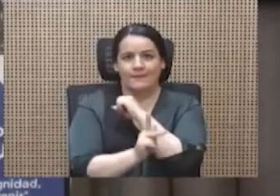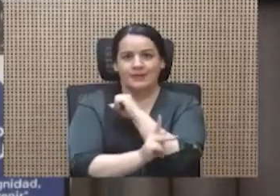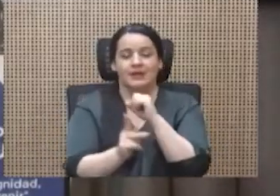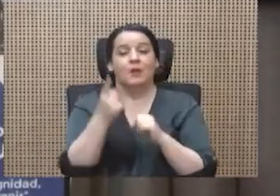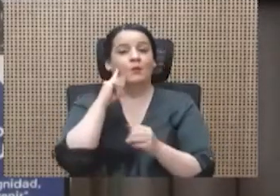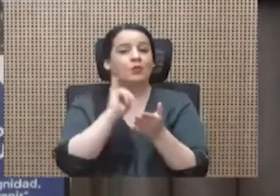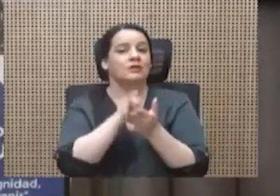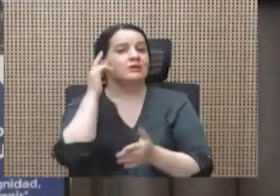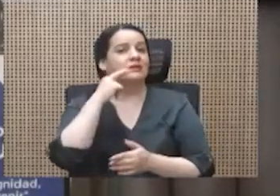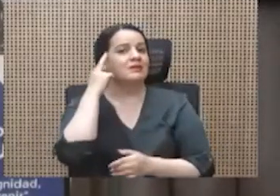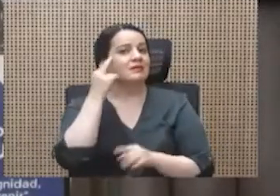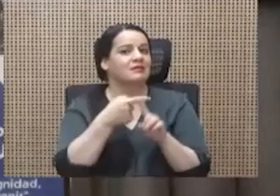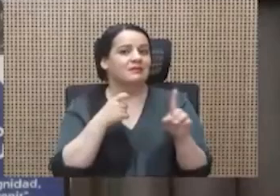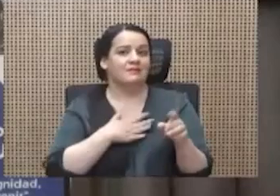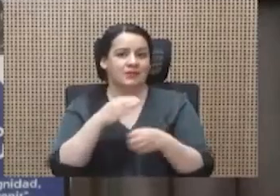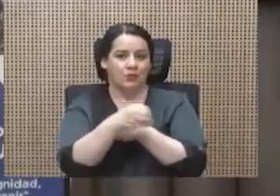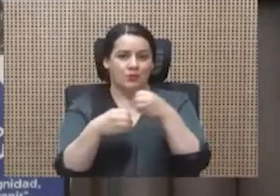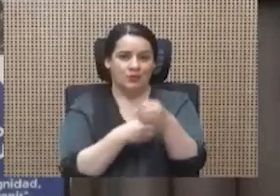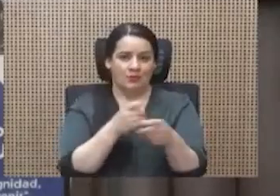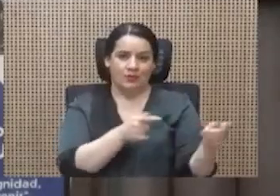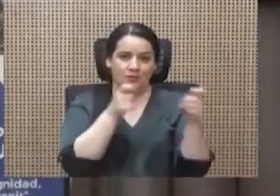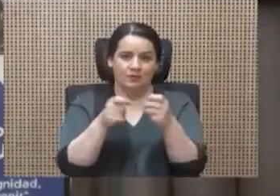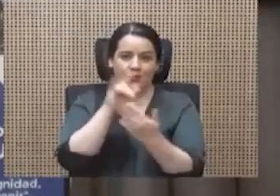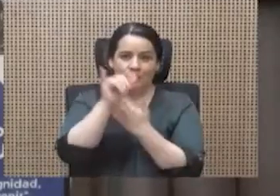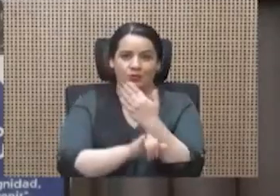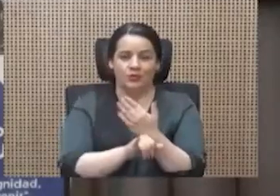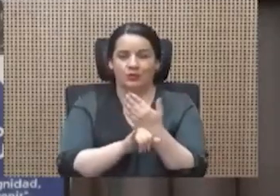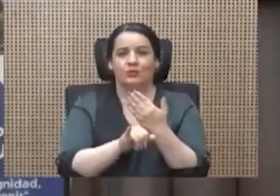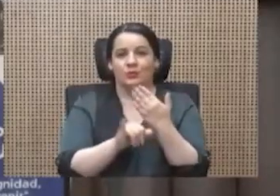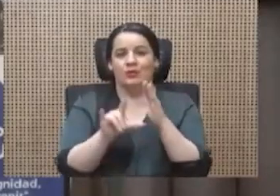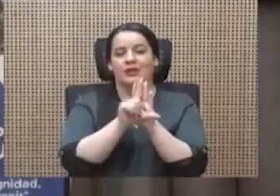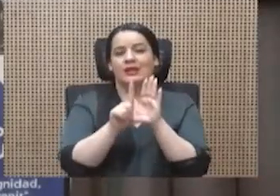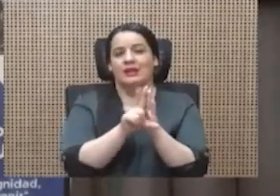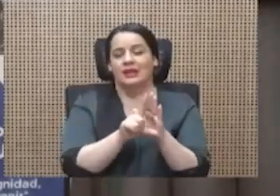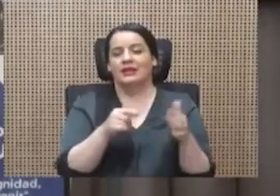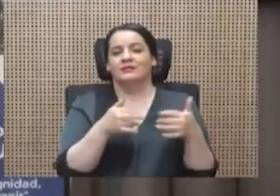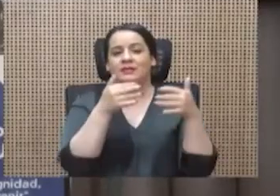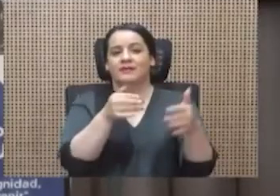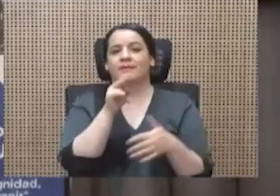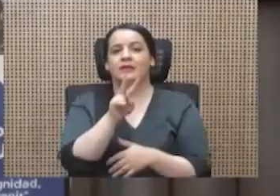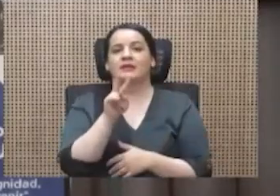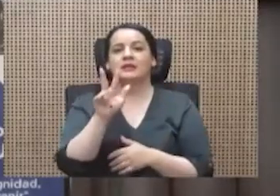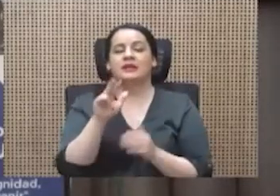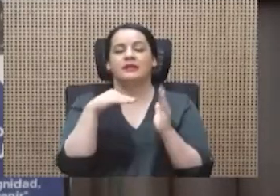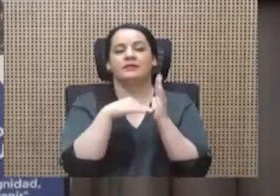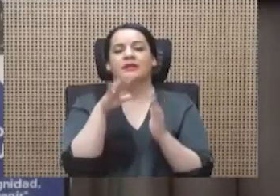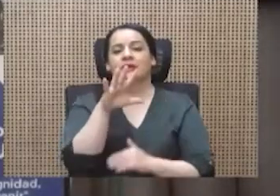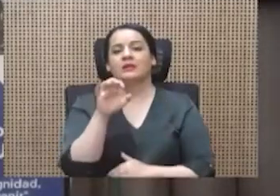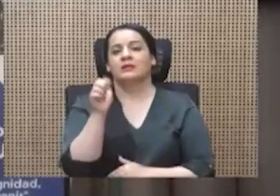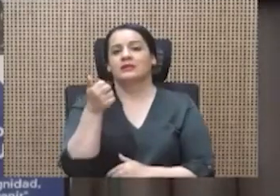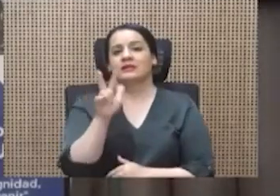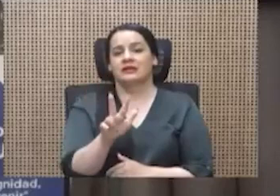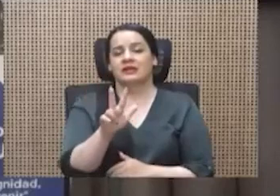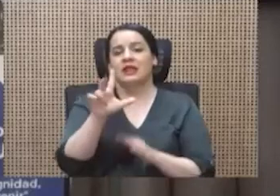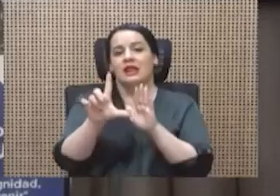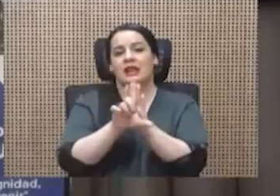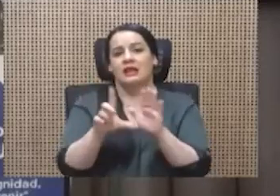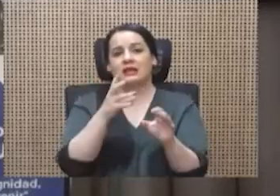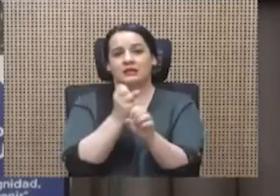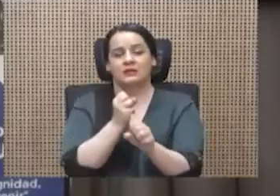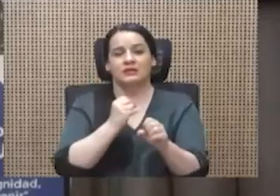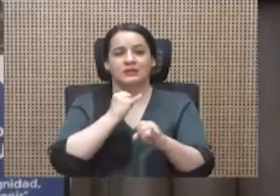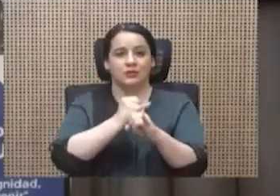nuestro despacho he presentado el proyecto de ley expediente 23.513, ley de creación del Instituto de Desarrollo